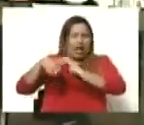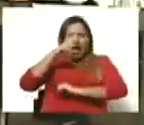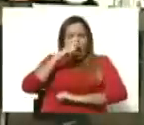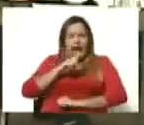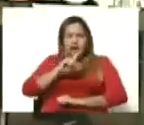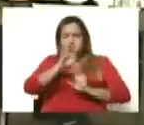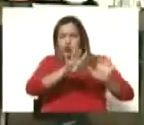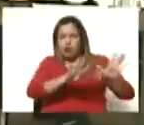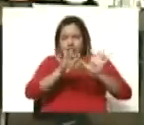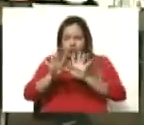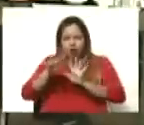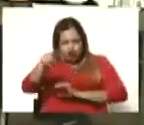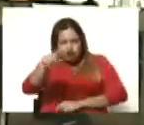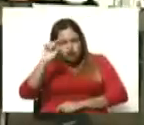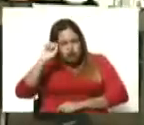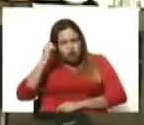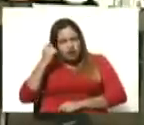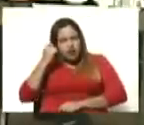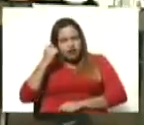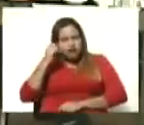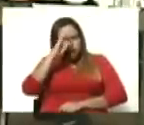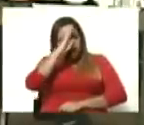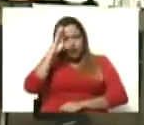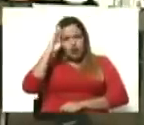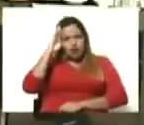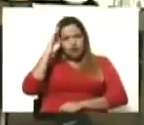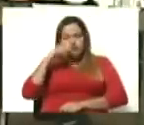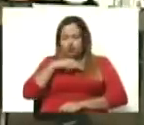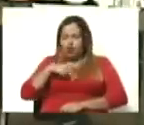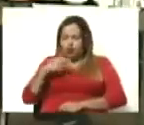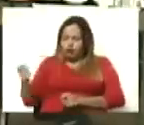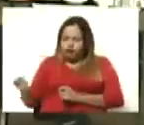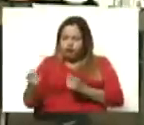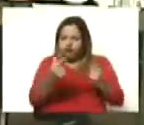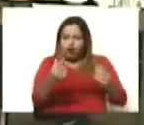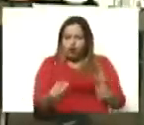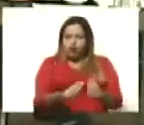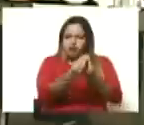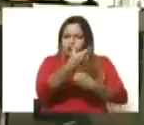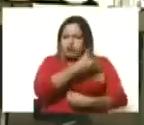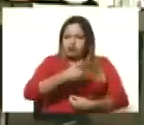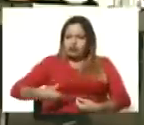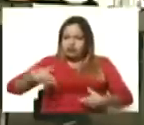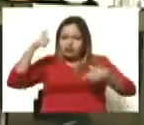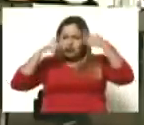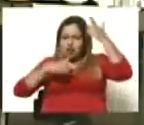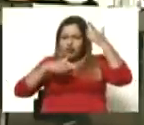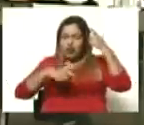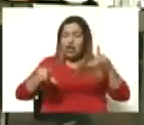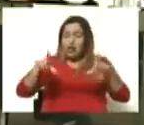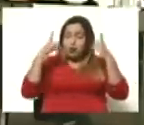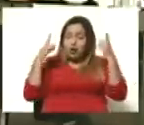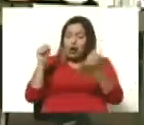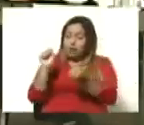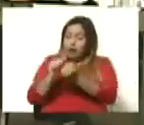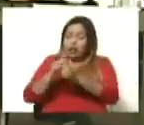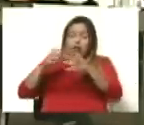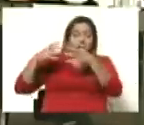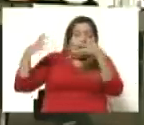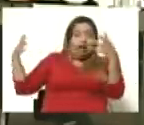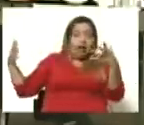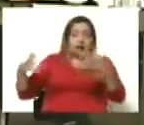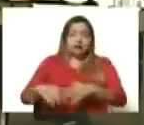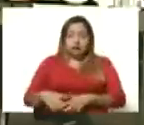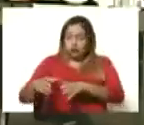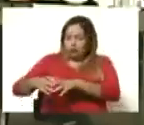¿Te acuerdas, Diosdado? Que bajamos con nuestro comandante Chávez en La Guaira. Y rocas gigantescas, se